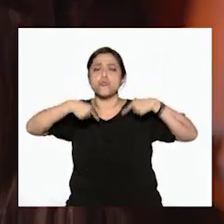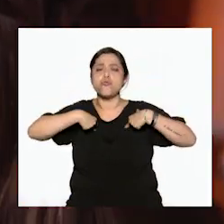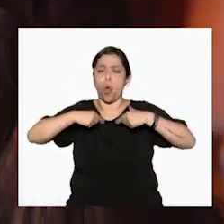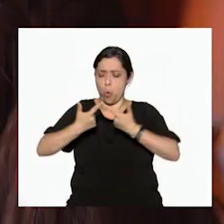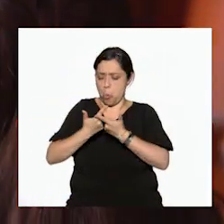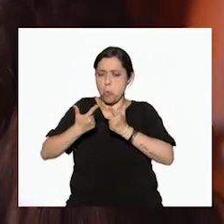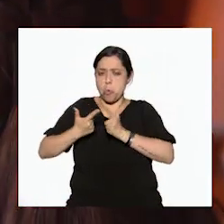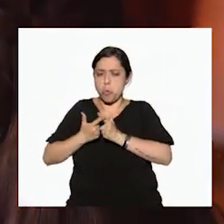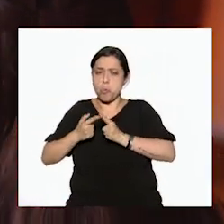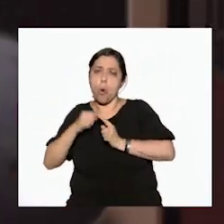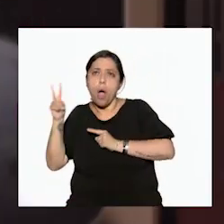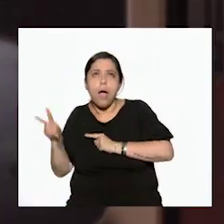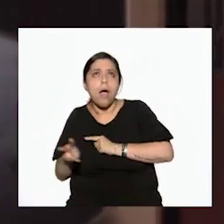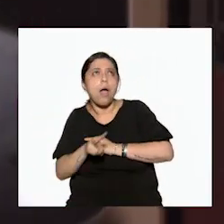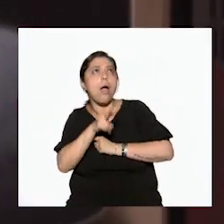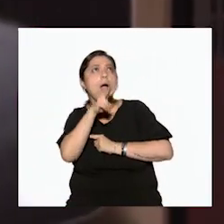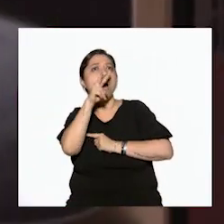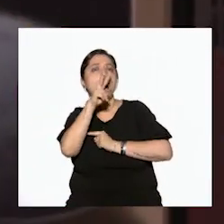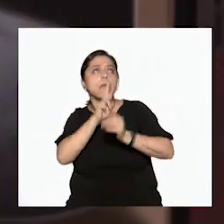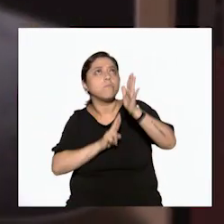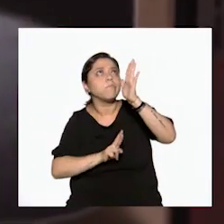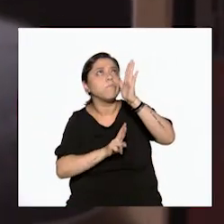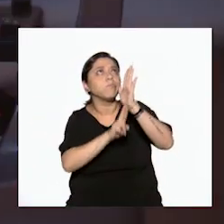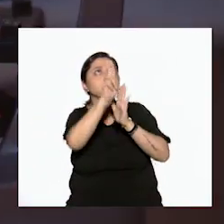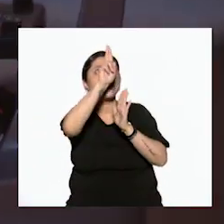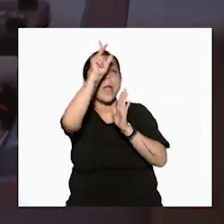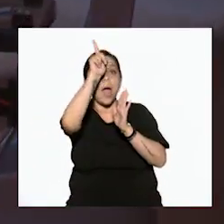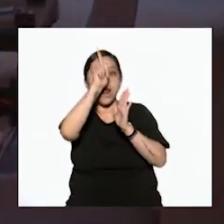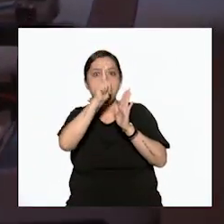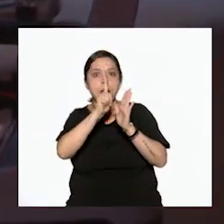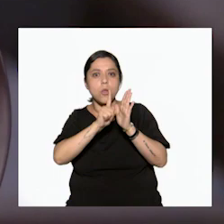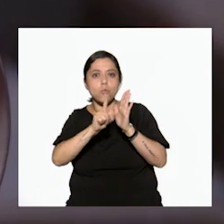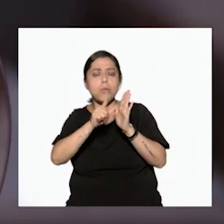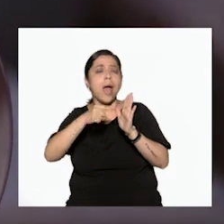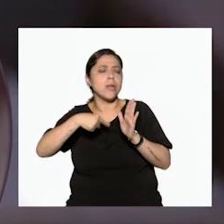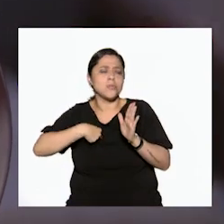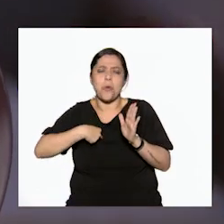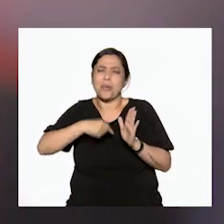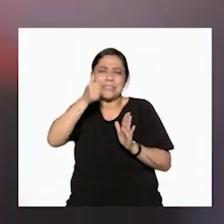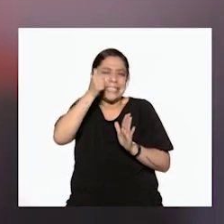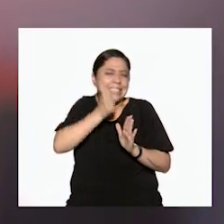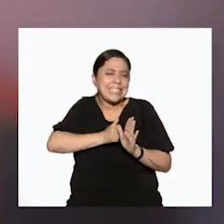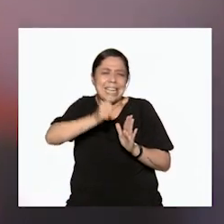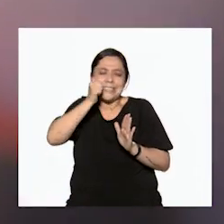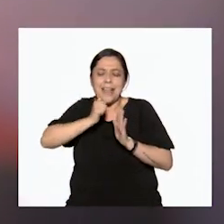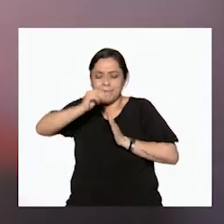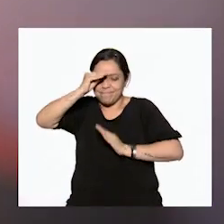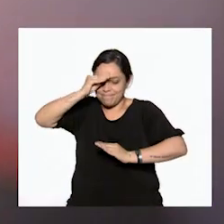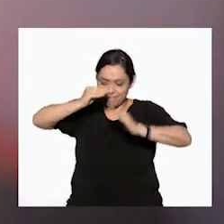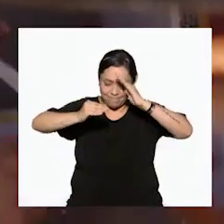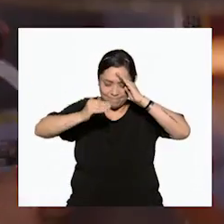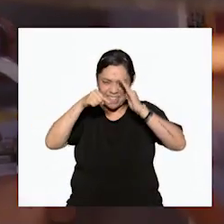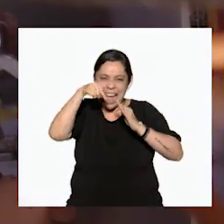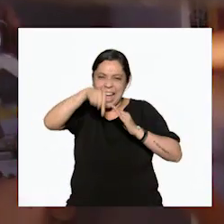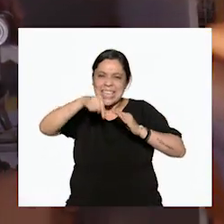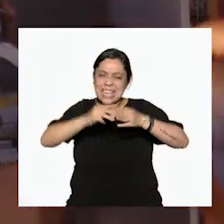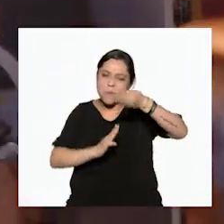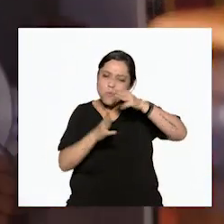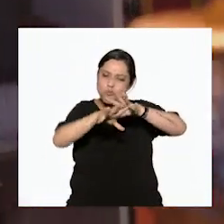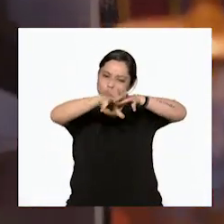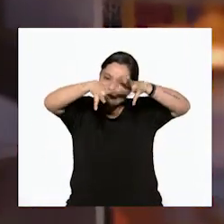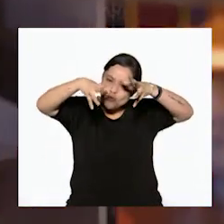soy de la generación que vio llegar al hombre a la luna, a mí siempre me fascinaba pensar en los secretos que